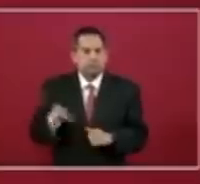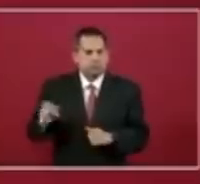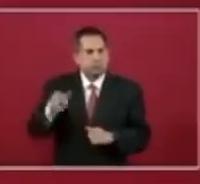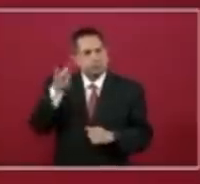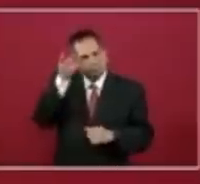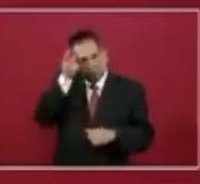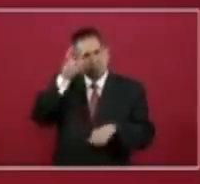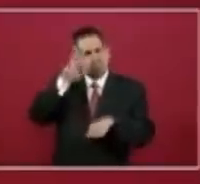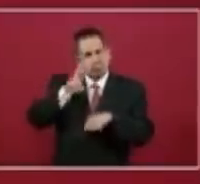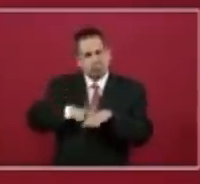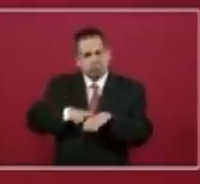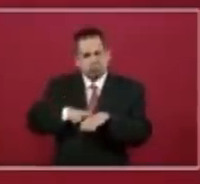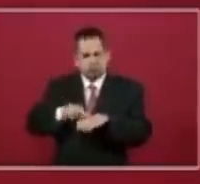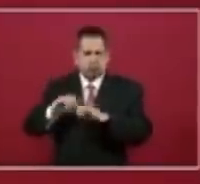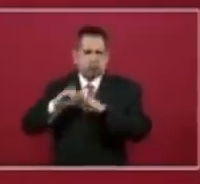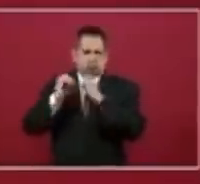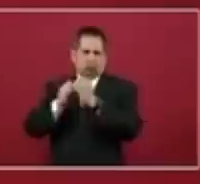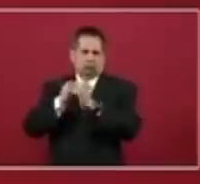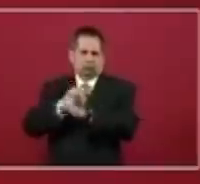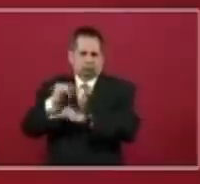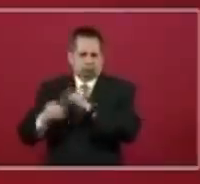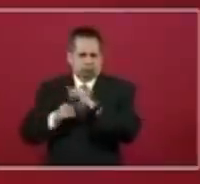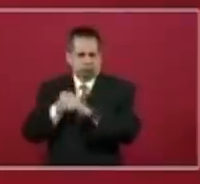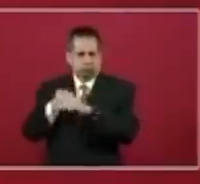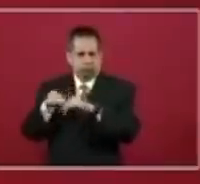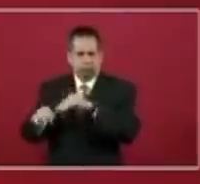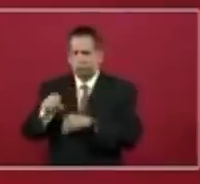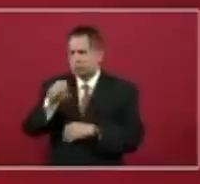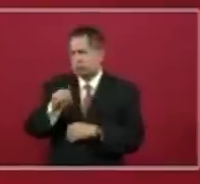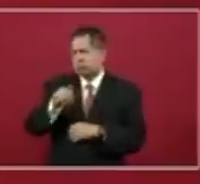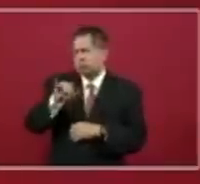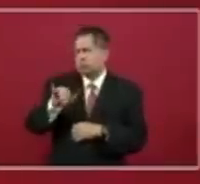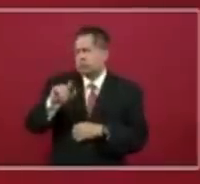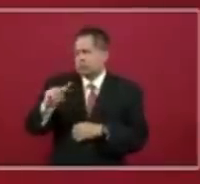director de la Organización Internacional del Trabajo, ayer,